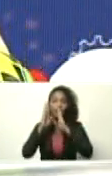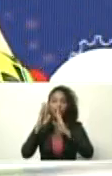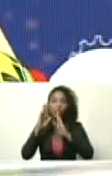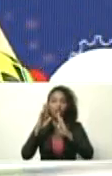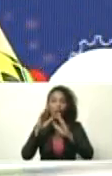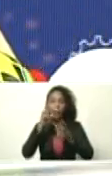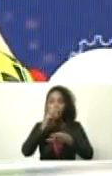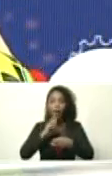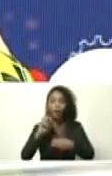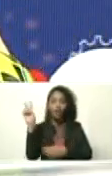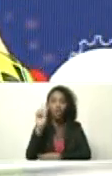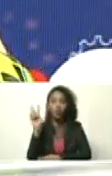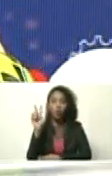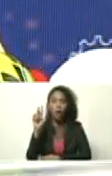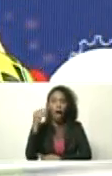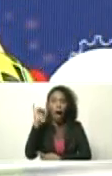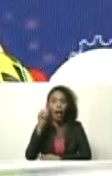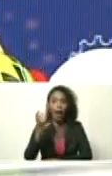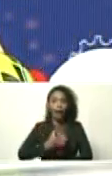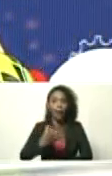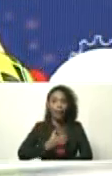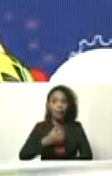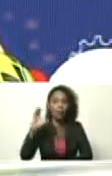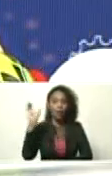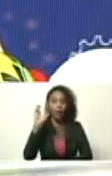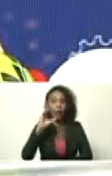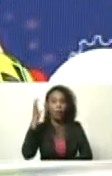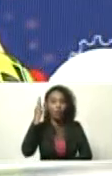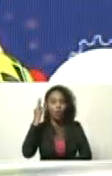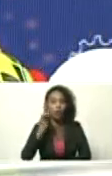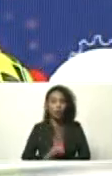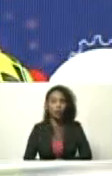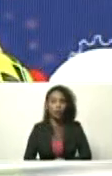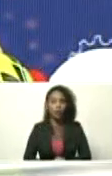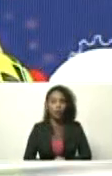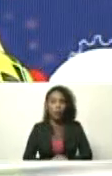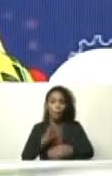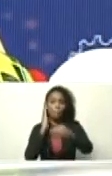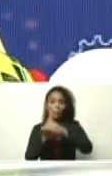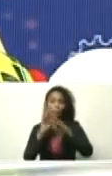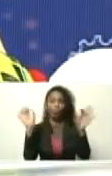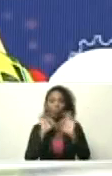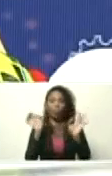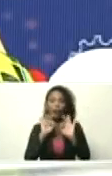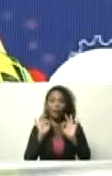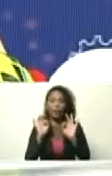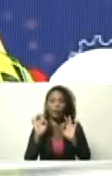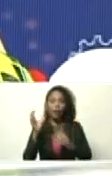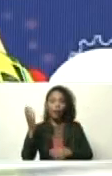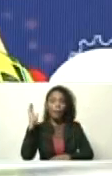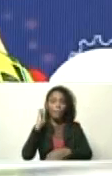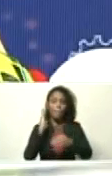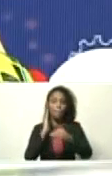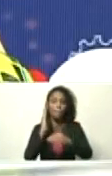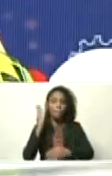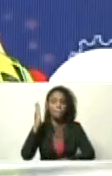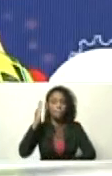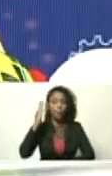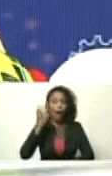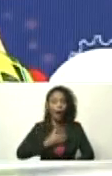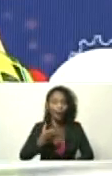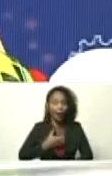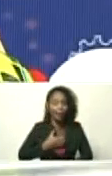Venezuela, está la alcaldesa de Caracas. Imparable. La alcaldesa que el pueblo